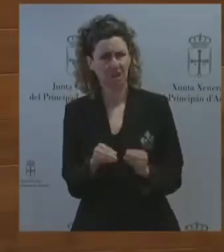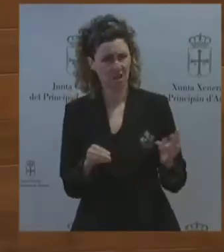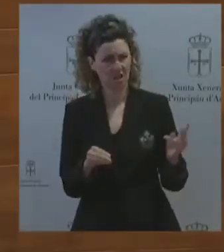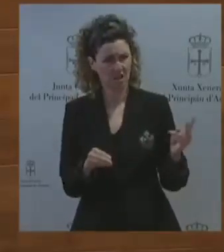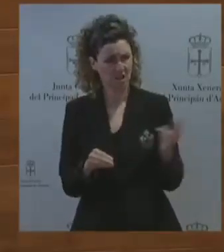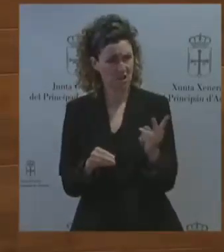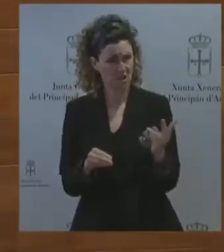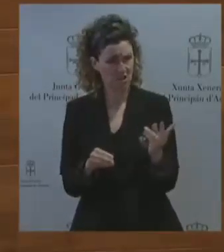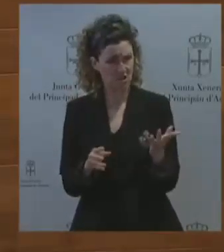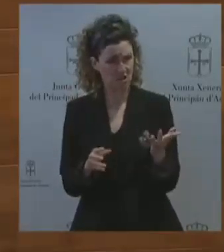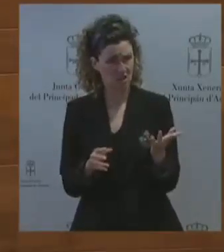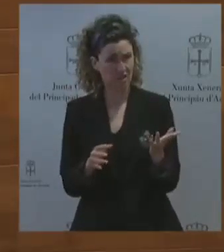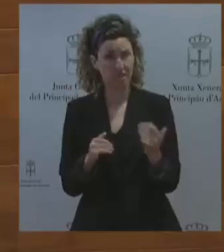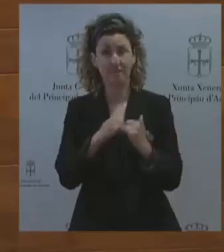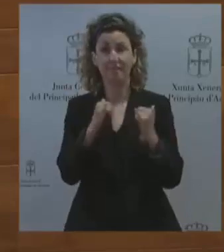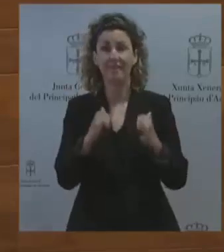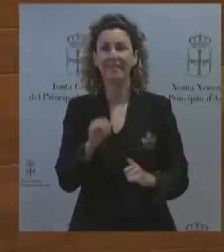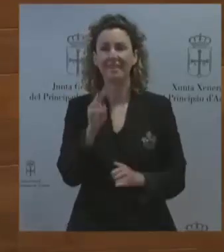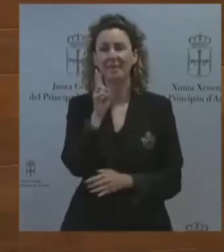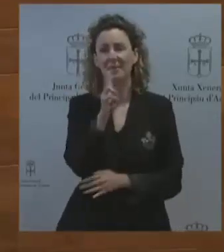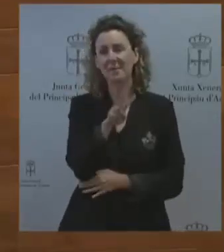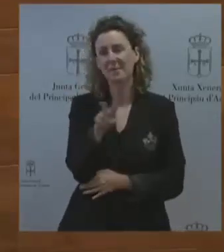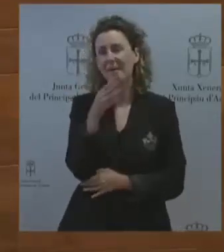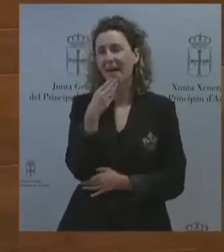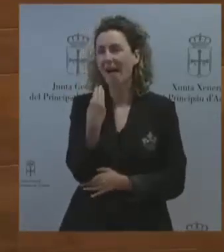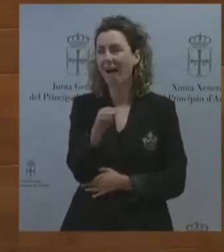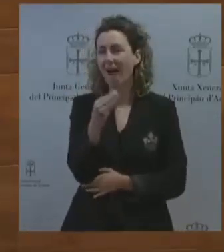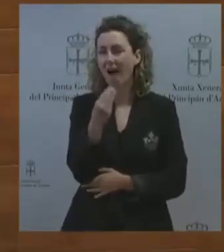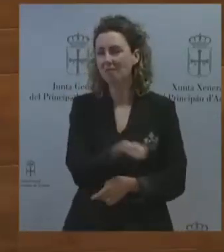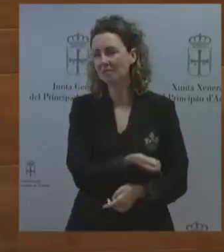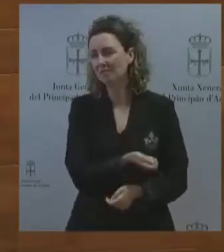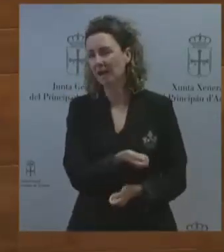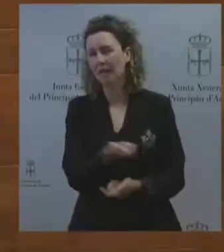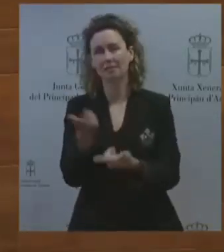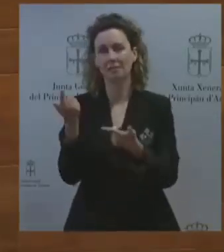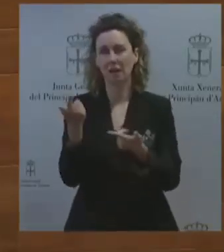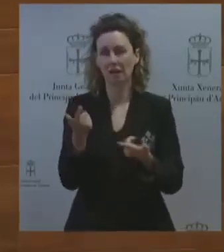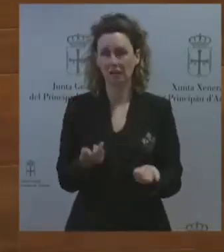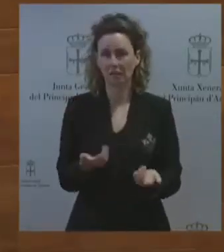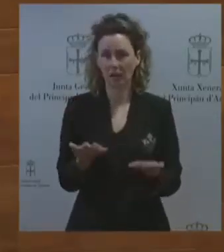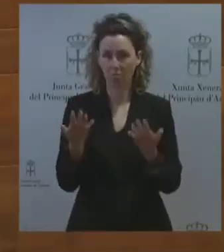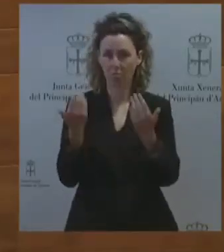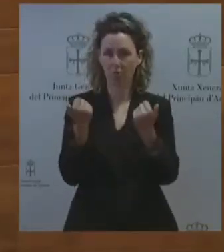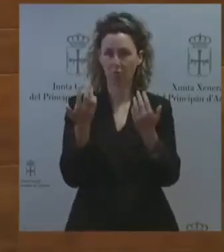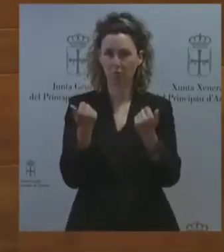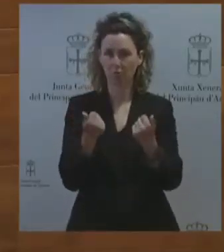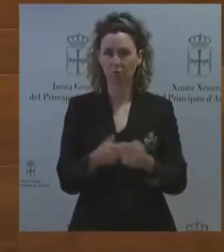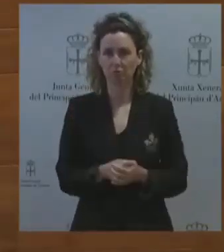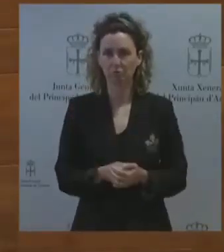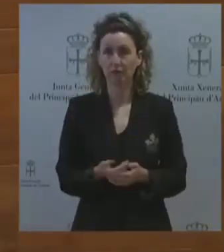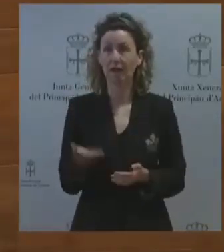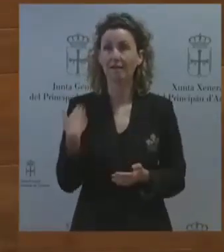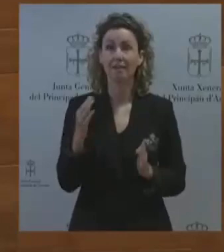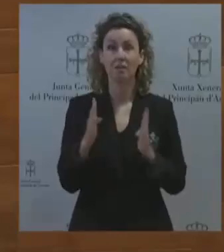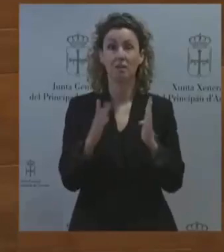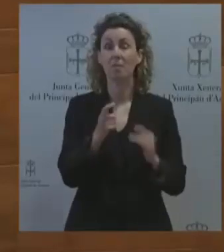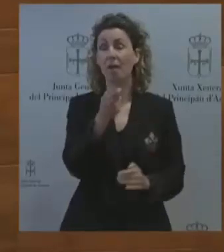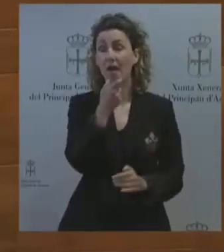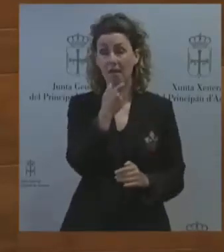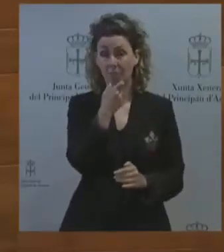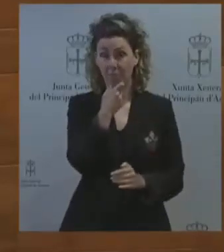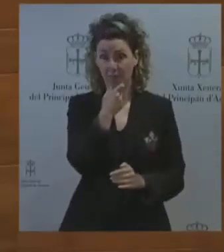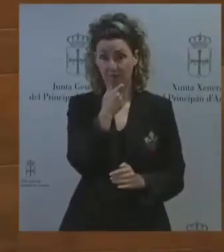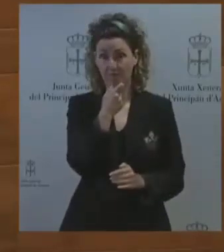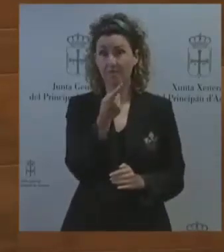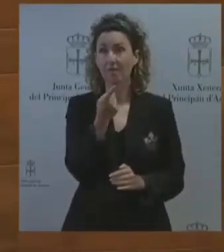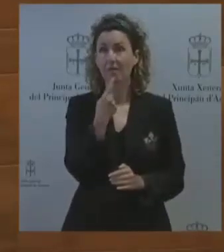nuestros jóvenes marchar. Todos nos acordaremos de la época de Areces, que lo consideraba una leyenda urbana. Javier